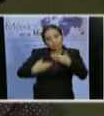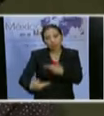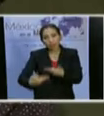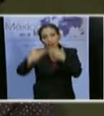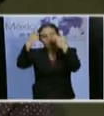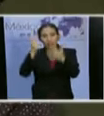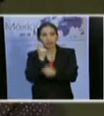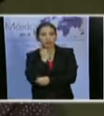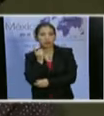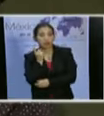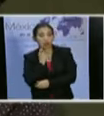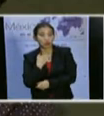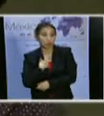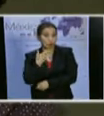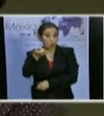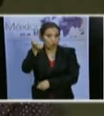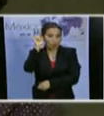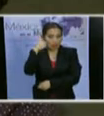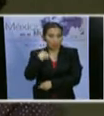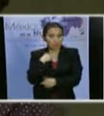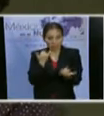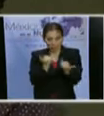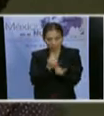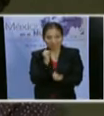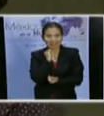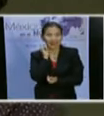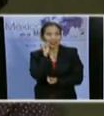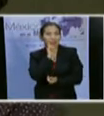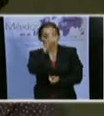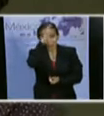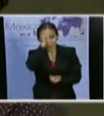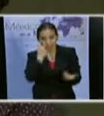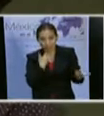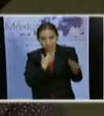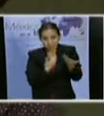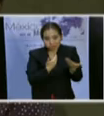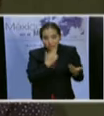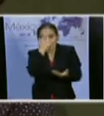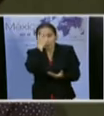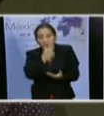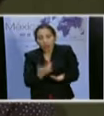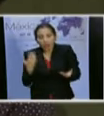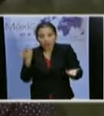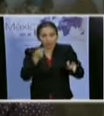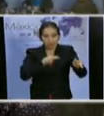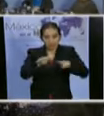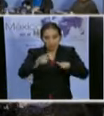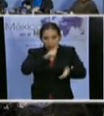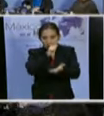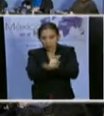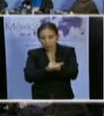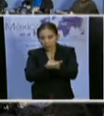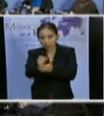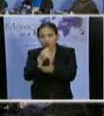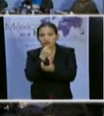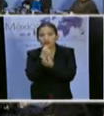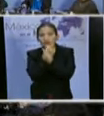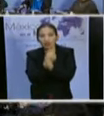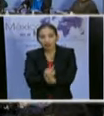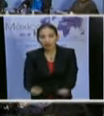con los diputados. Yo espero que conmigo también como senadora ya nos pusimos de acuerdo para la formulación de la Ley de los Derechos de la